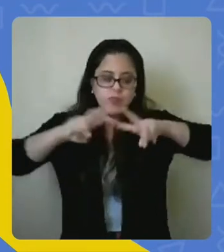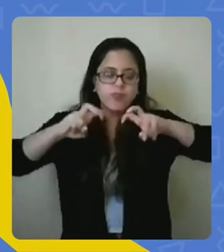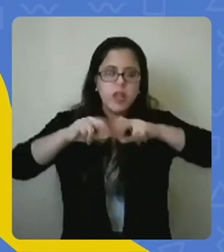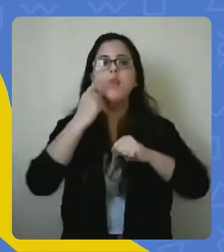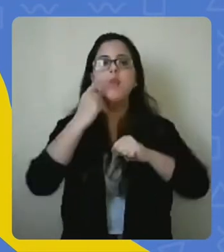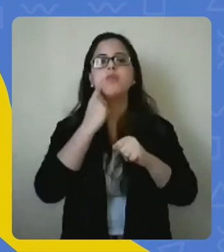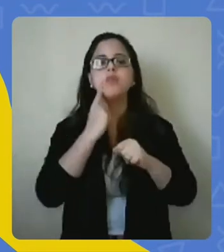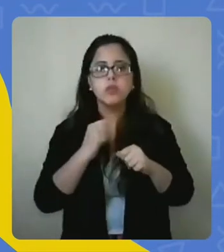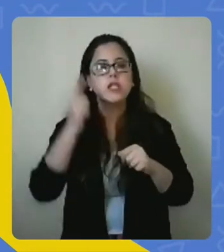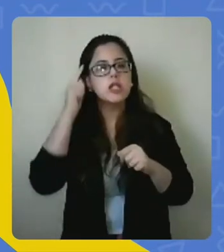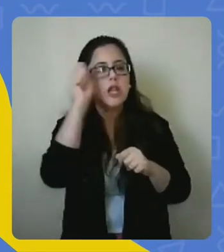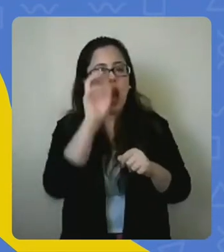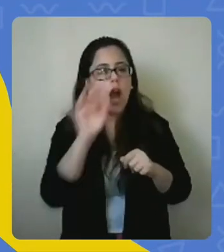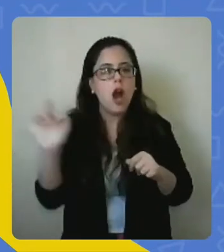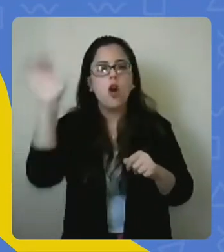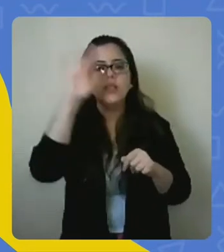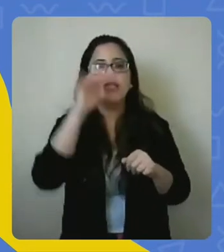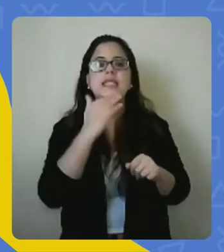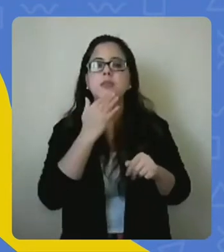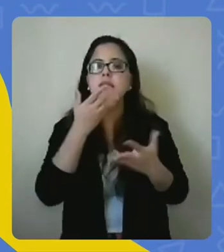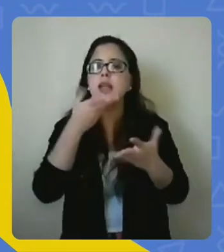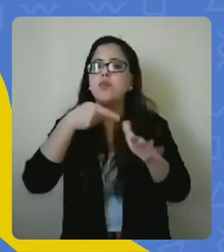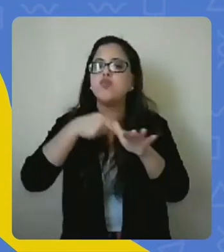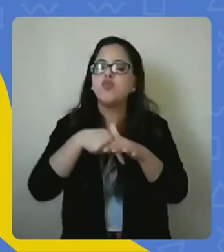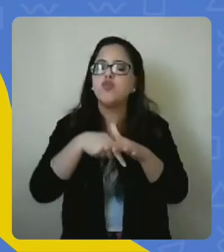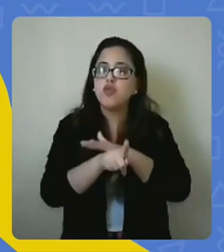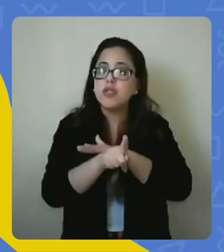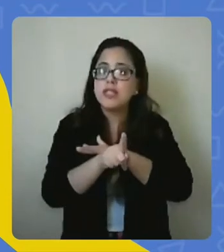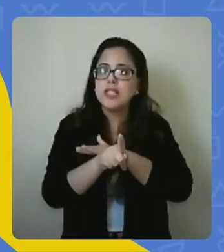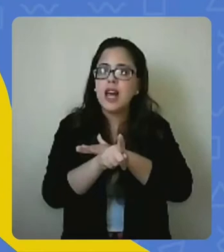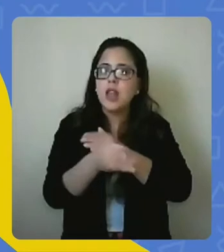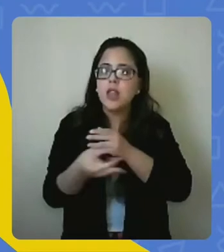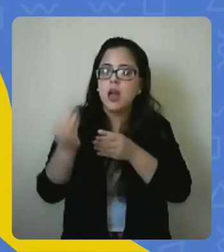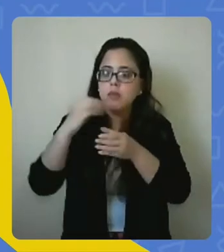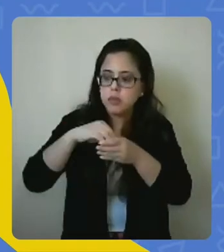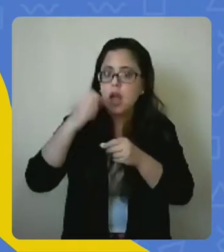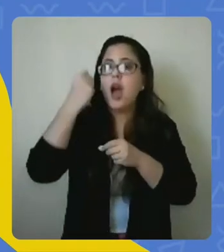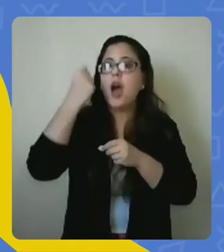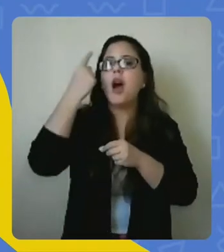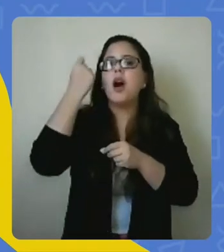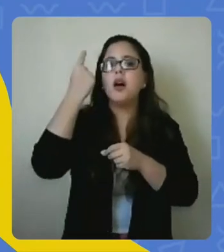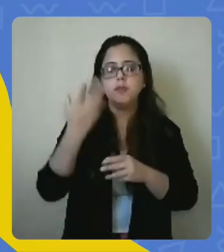hipótesis, y así va también como profundizándose su entendimiento.